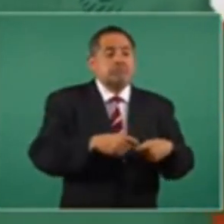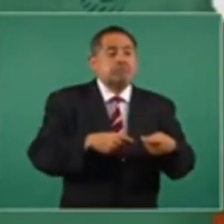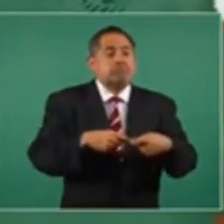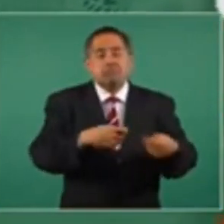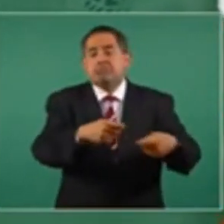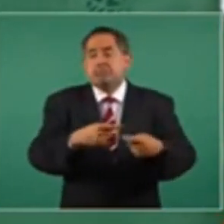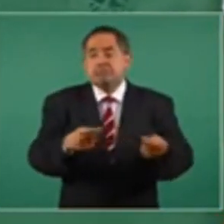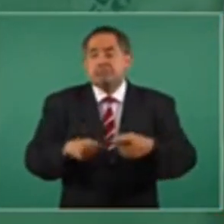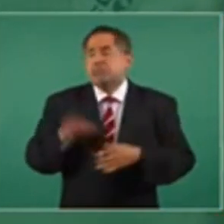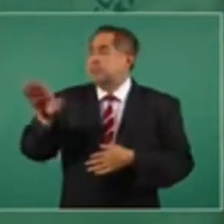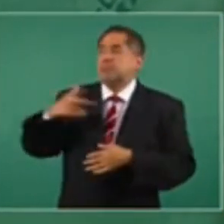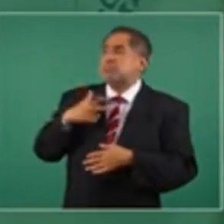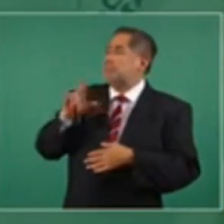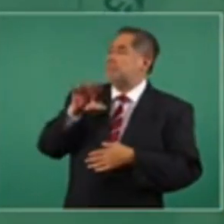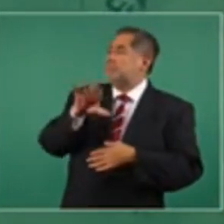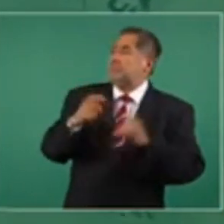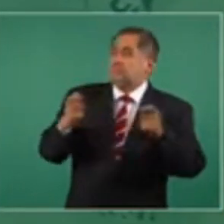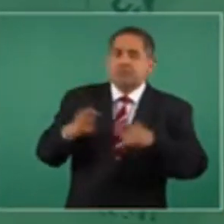no me alcanza,